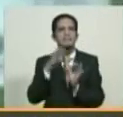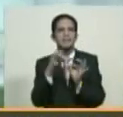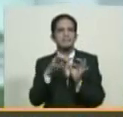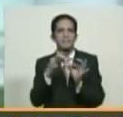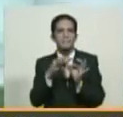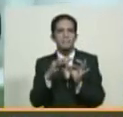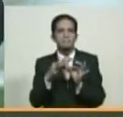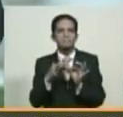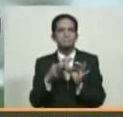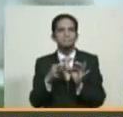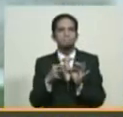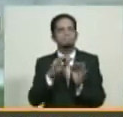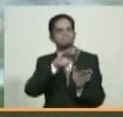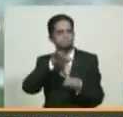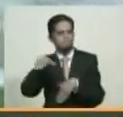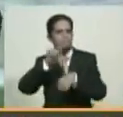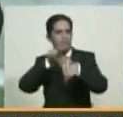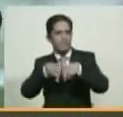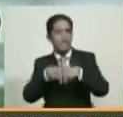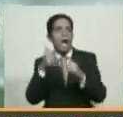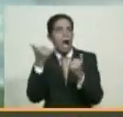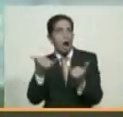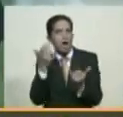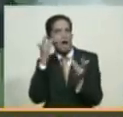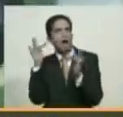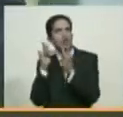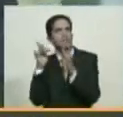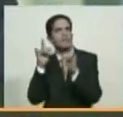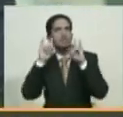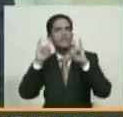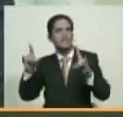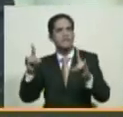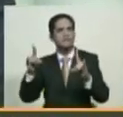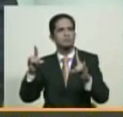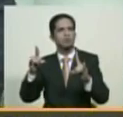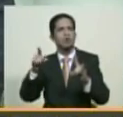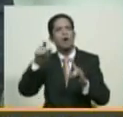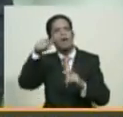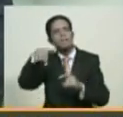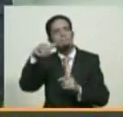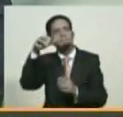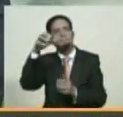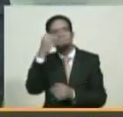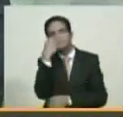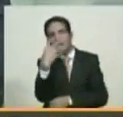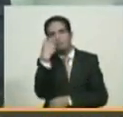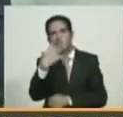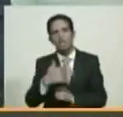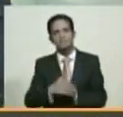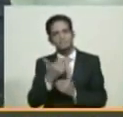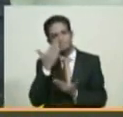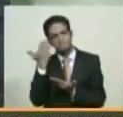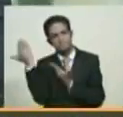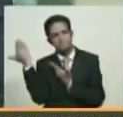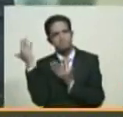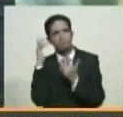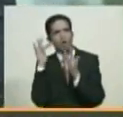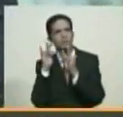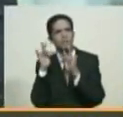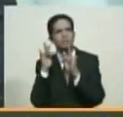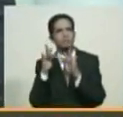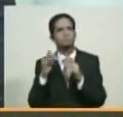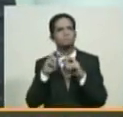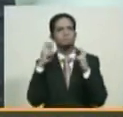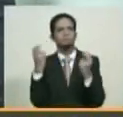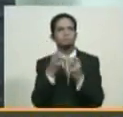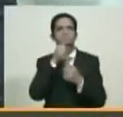Pero eso lo vamos a revisar más adelante. Ahora mismo nos vamos en vivo y directo a la sala de prensa Simón Bolívar del Palacio de Miraflores. Carlos Rebete da cobertura a esta importante rueda de